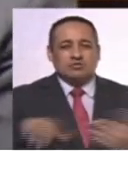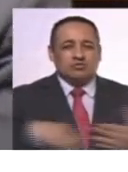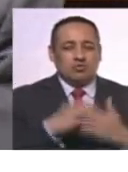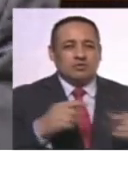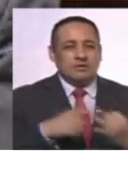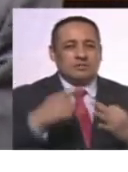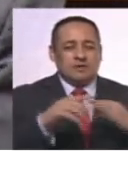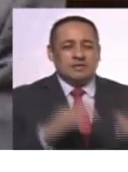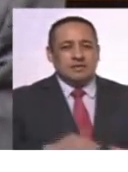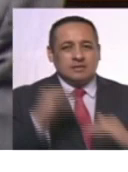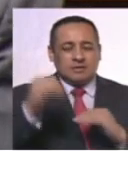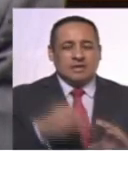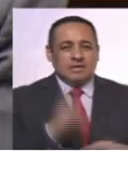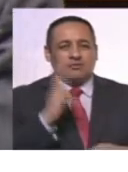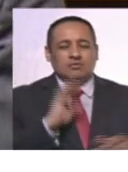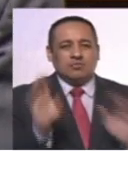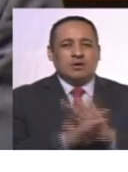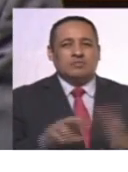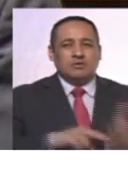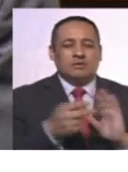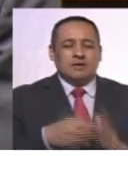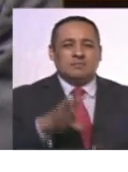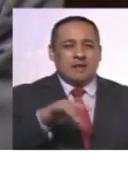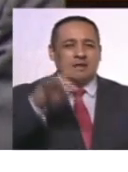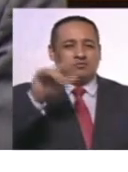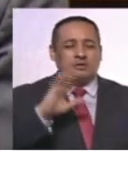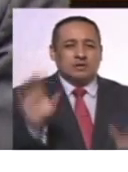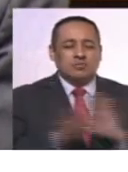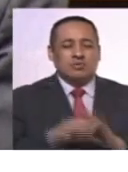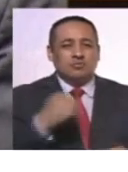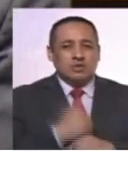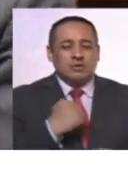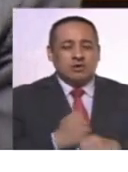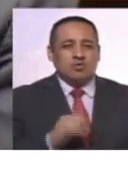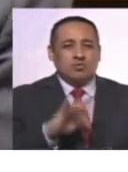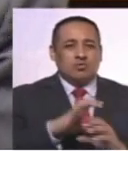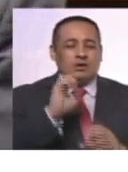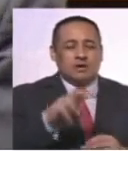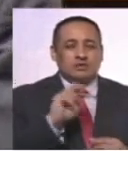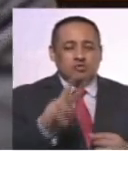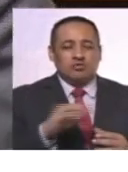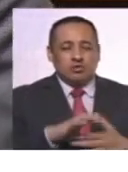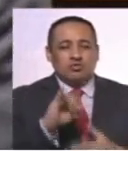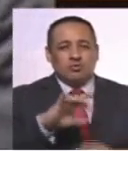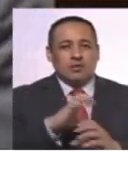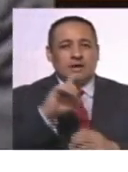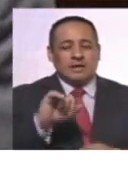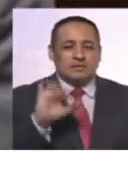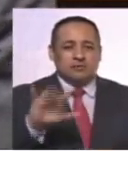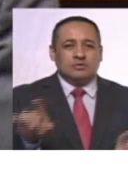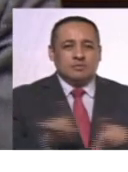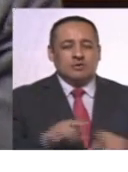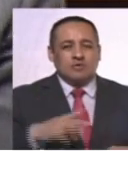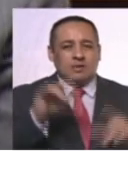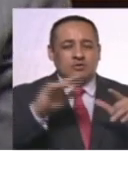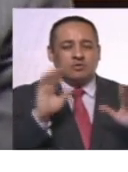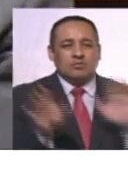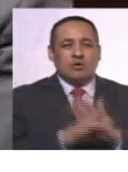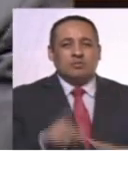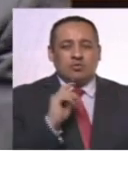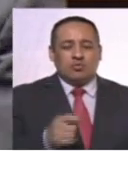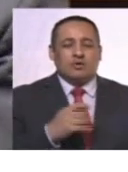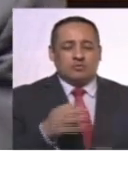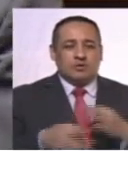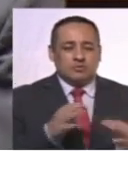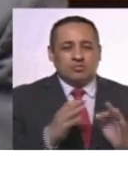casos excluyen. O sea, qué mala suerte si yo trabajo en la UGEL 2 o en la UGEL 5, qué mala suerte tengo para que el juez, porque